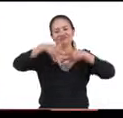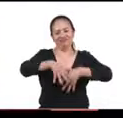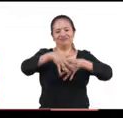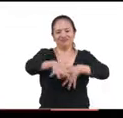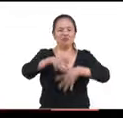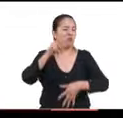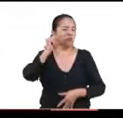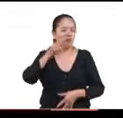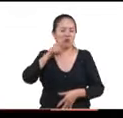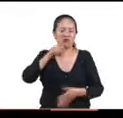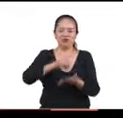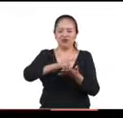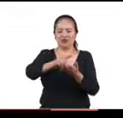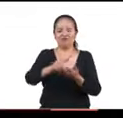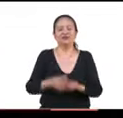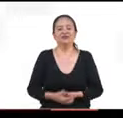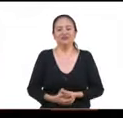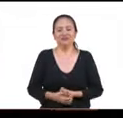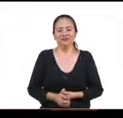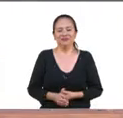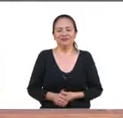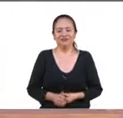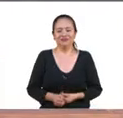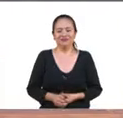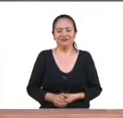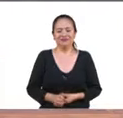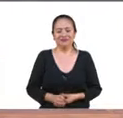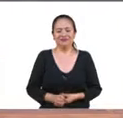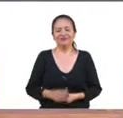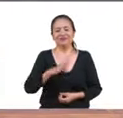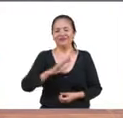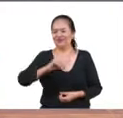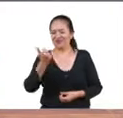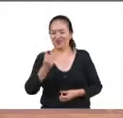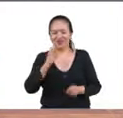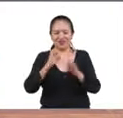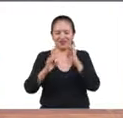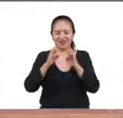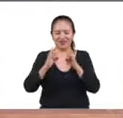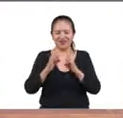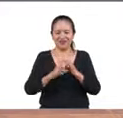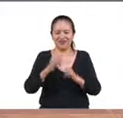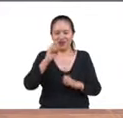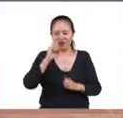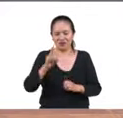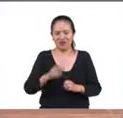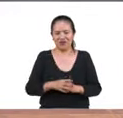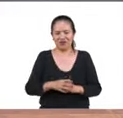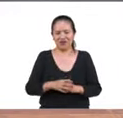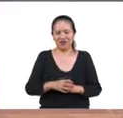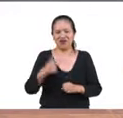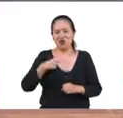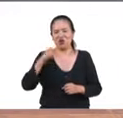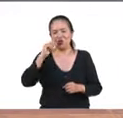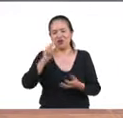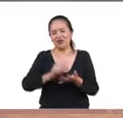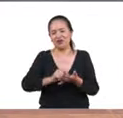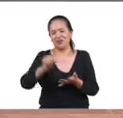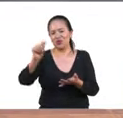motivo. Finalmente pregunto. Hay otra ahí que yo subí ayer a mi Twitter, que hace una de Azteca, creo